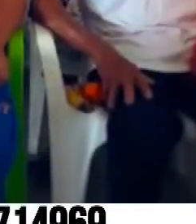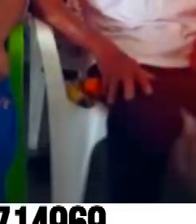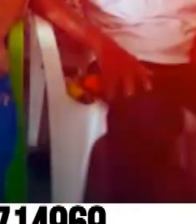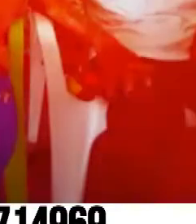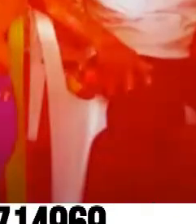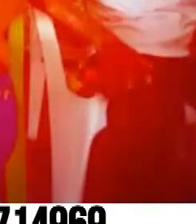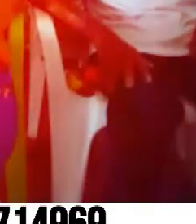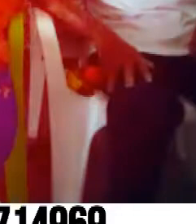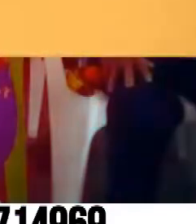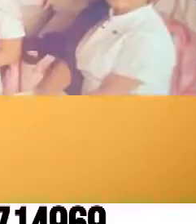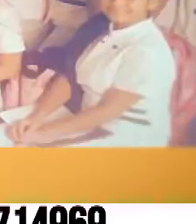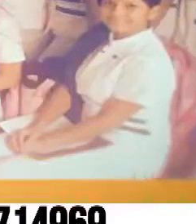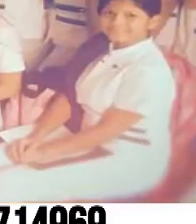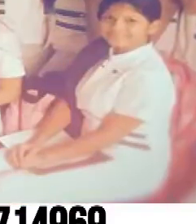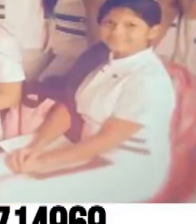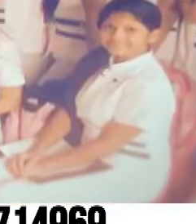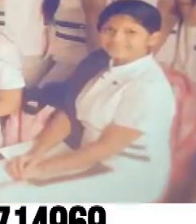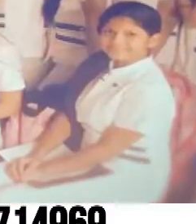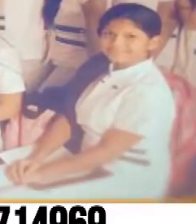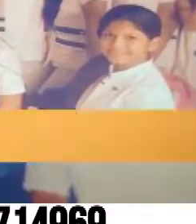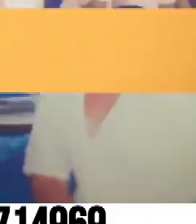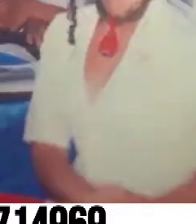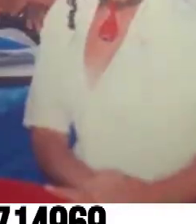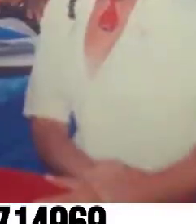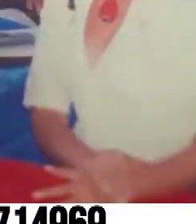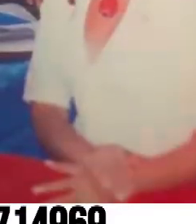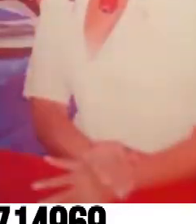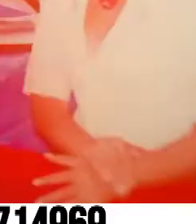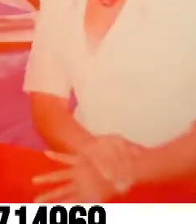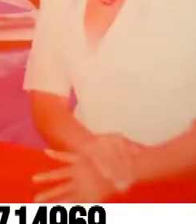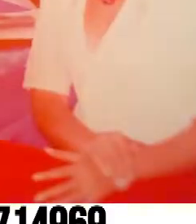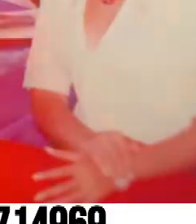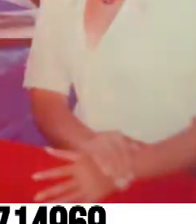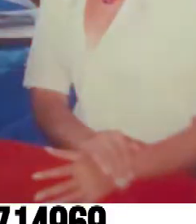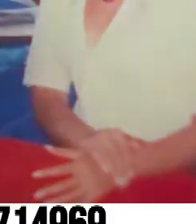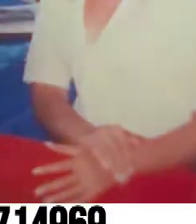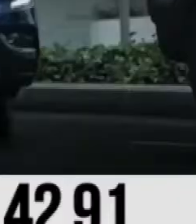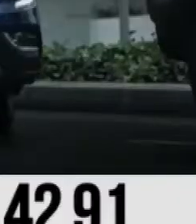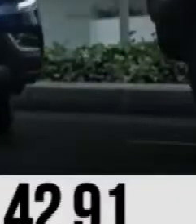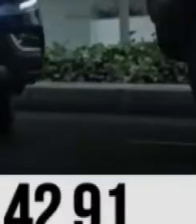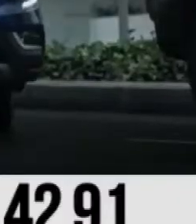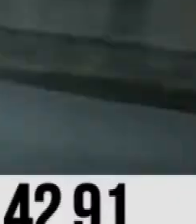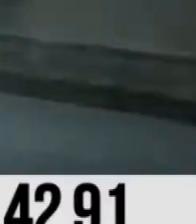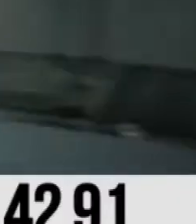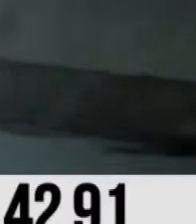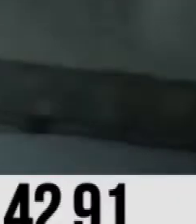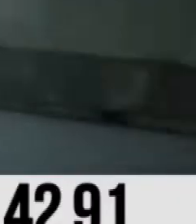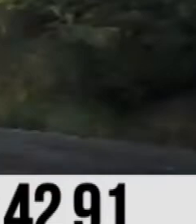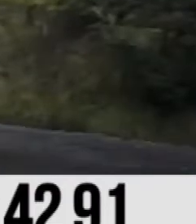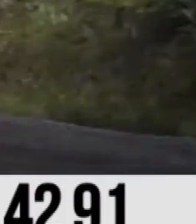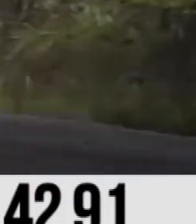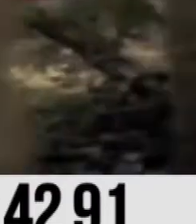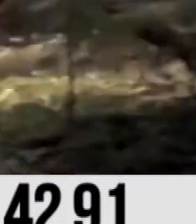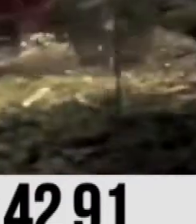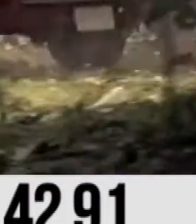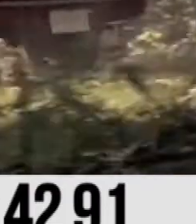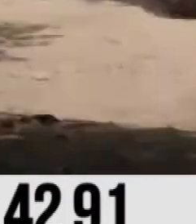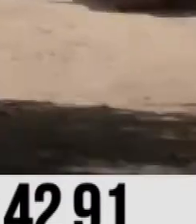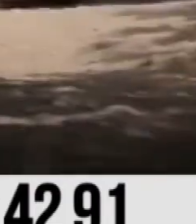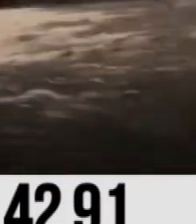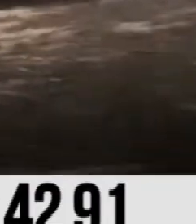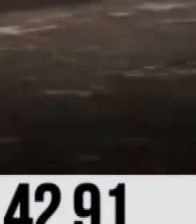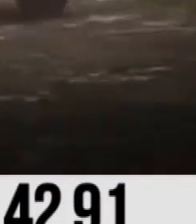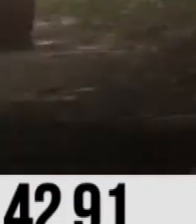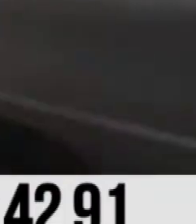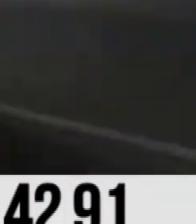la excelencia, los días 28 y 29 de julio en la ciudad de Barranca Bermeja. Un líder es innovación, es todo terreno,